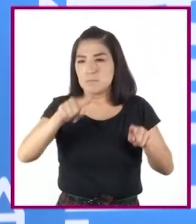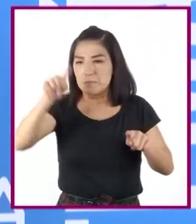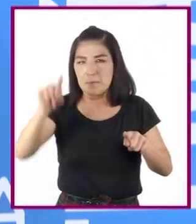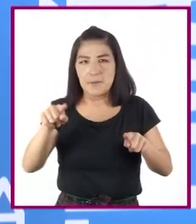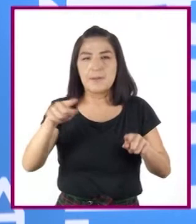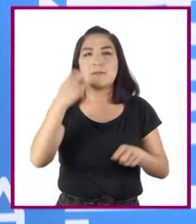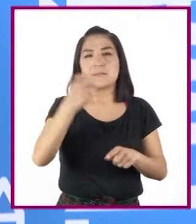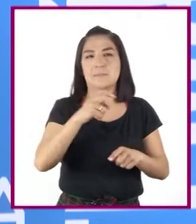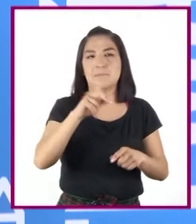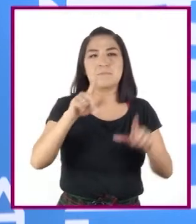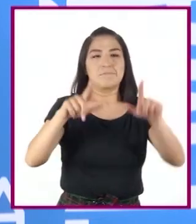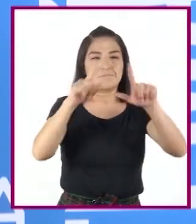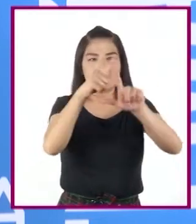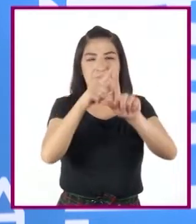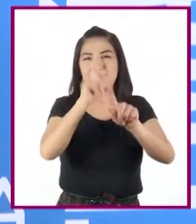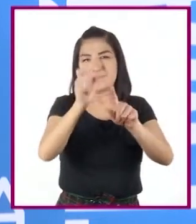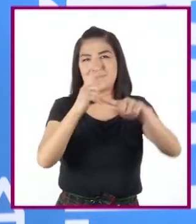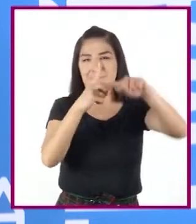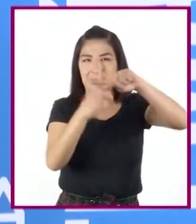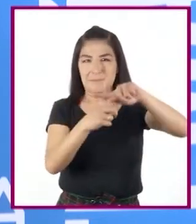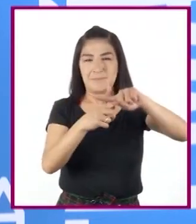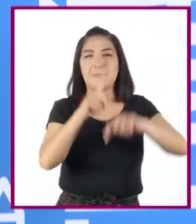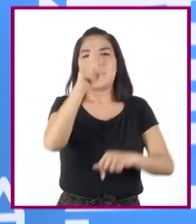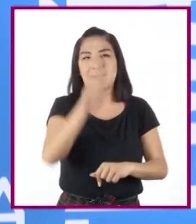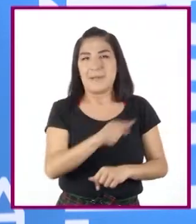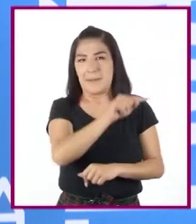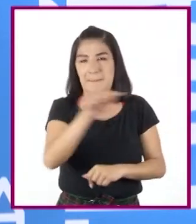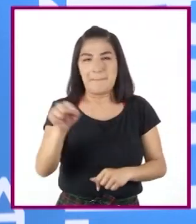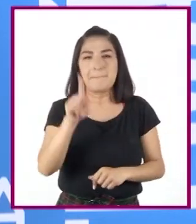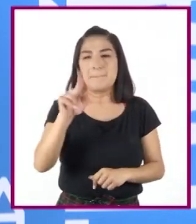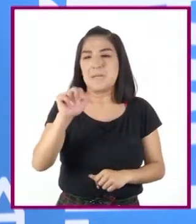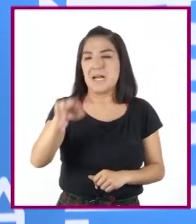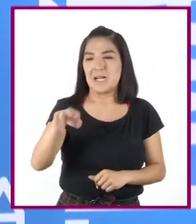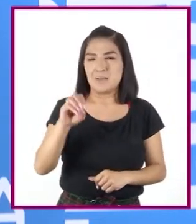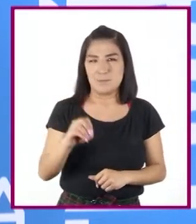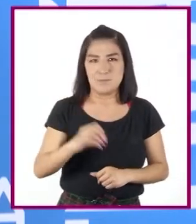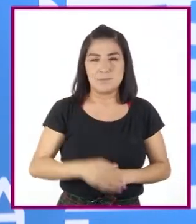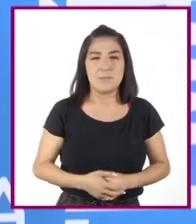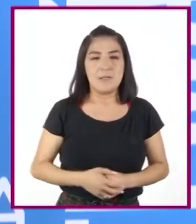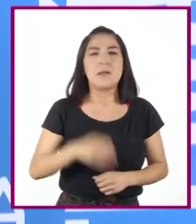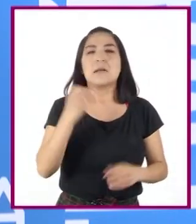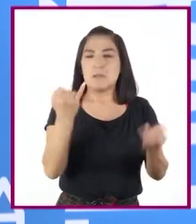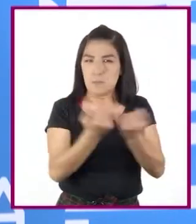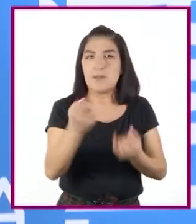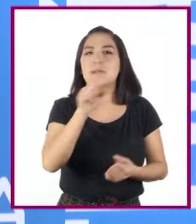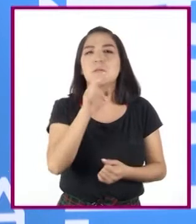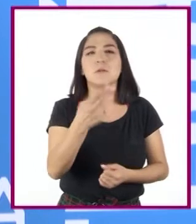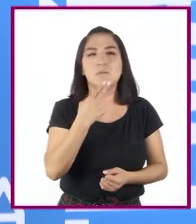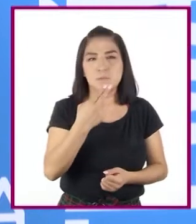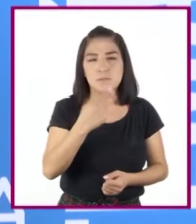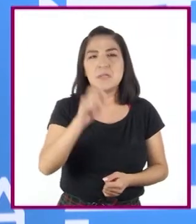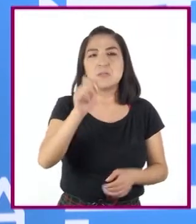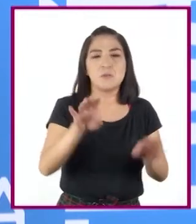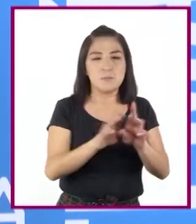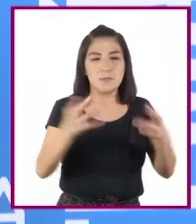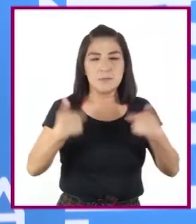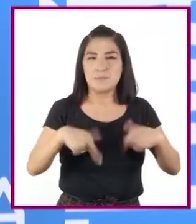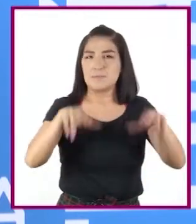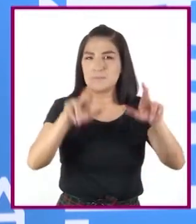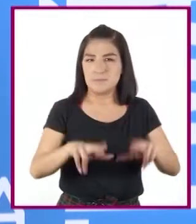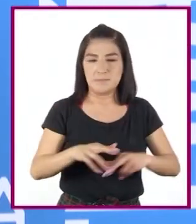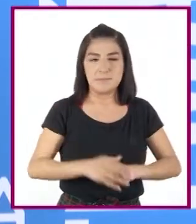plano cartesiano. Además, utilizaremos una herramienta que nos ayudará a analizar dichas